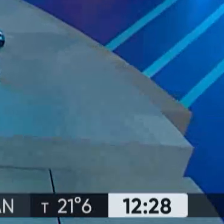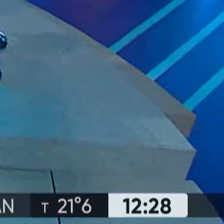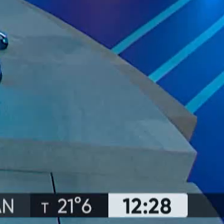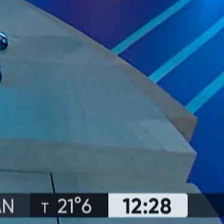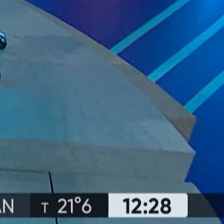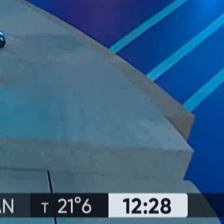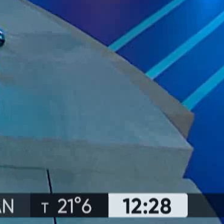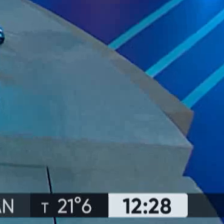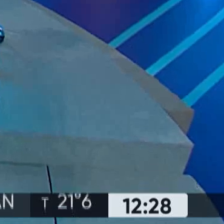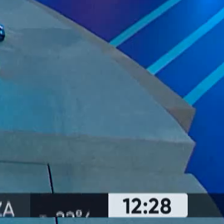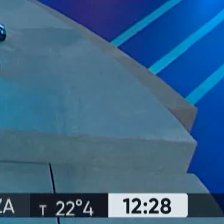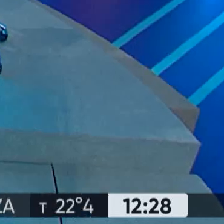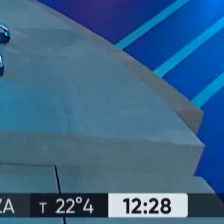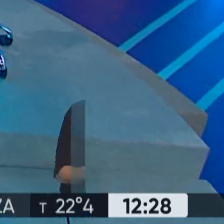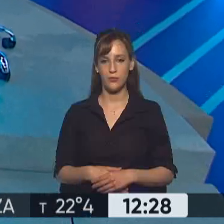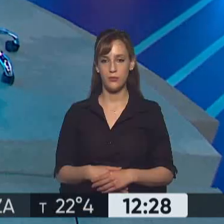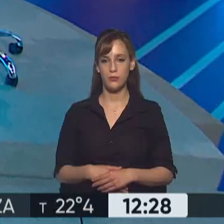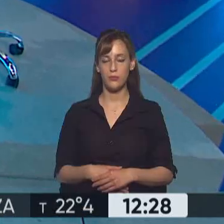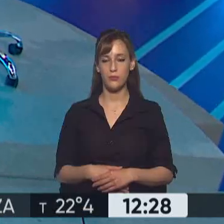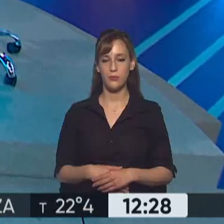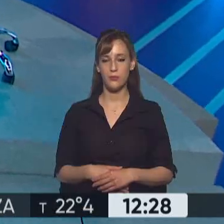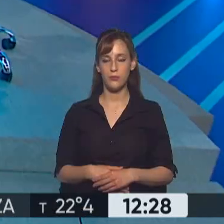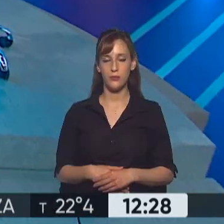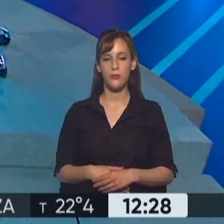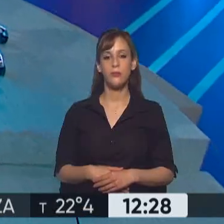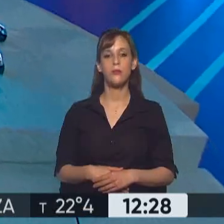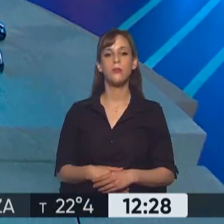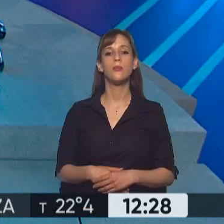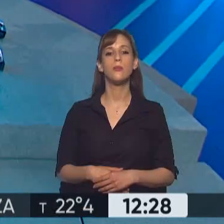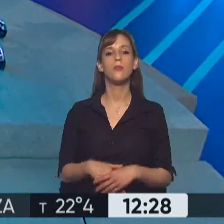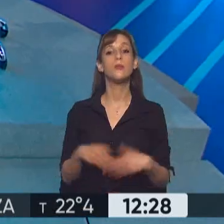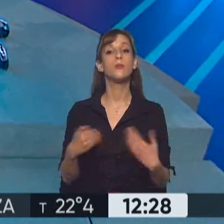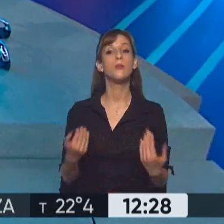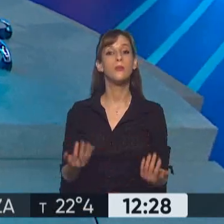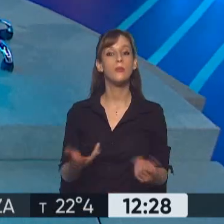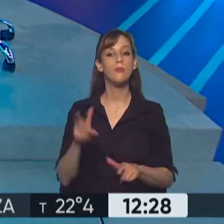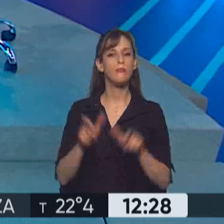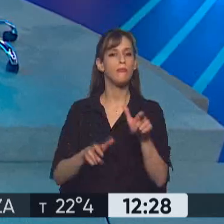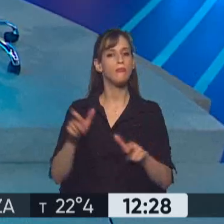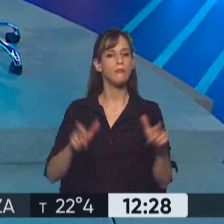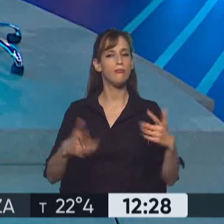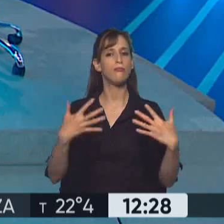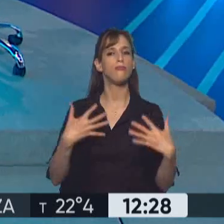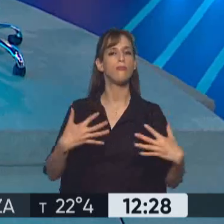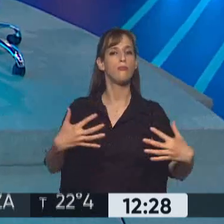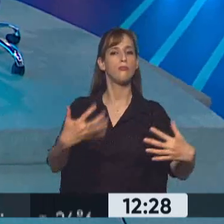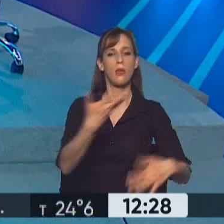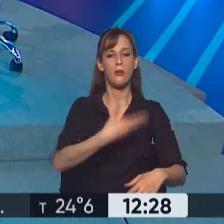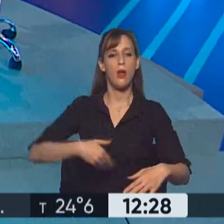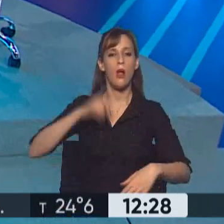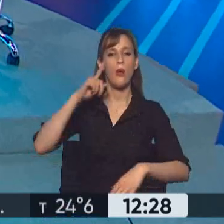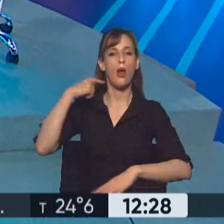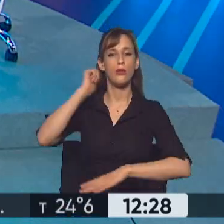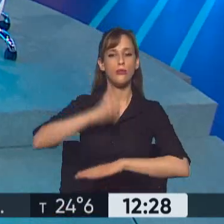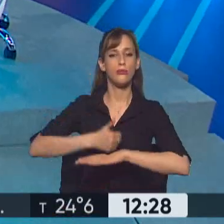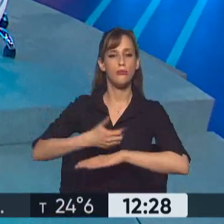Necesitamos que el Fondo Monetario haga eso. Tengamos en cuenta la audiencia también, ¿no? Ante la cual hablaba el presidente Alberto Fernández.